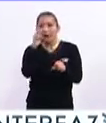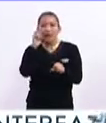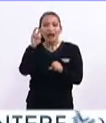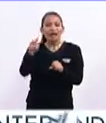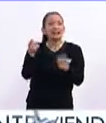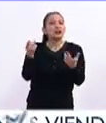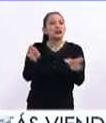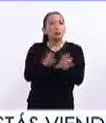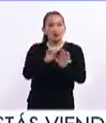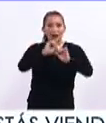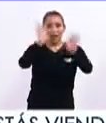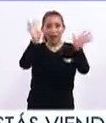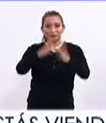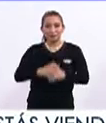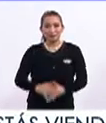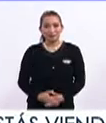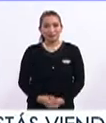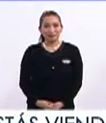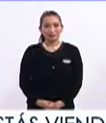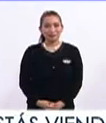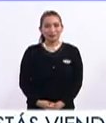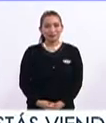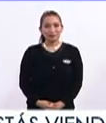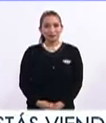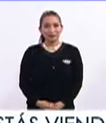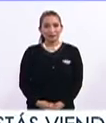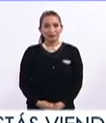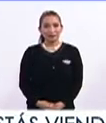lo podamos ver claramente.